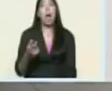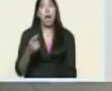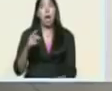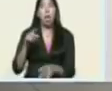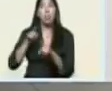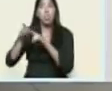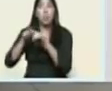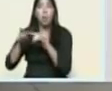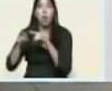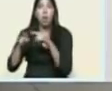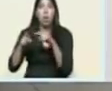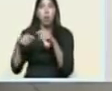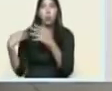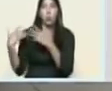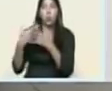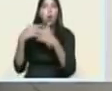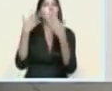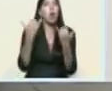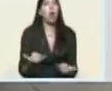pasado,